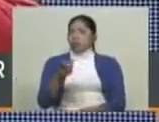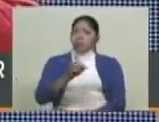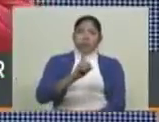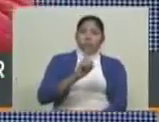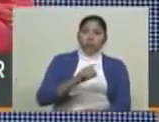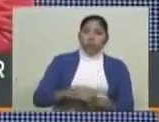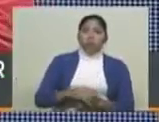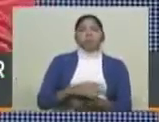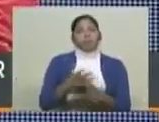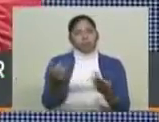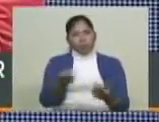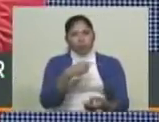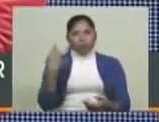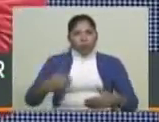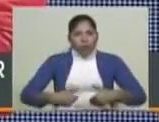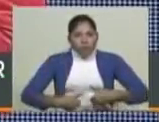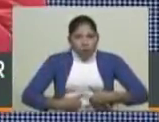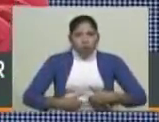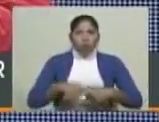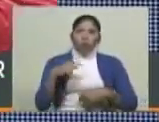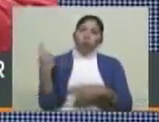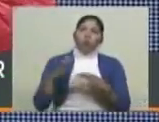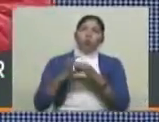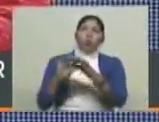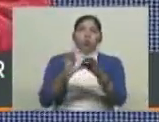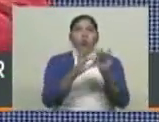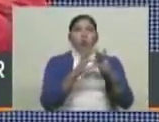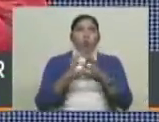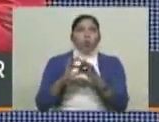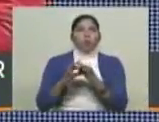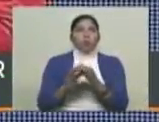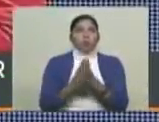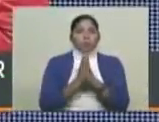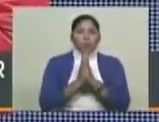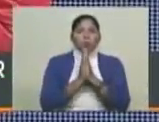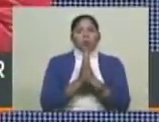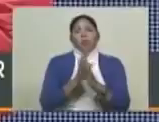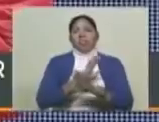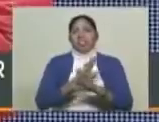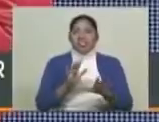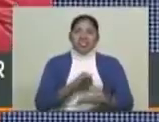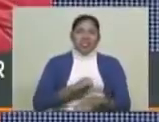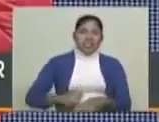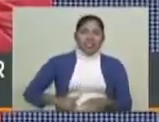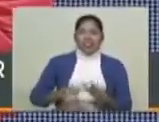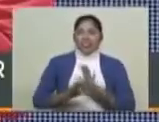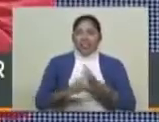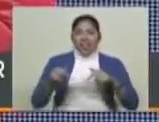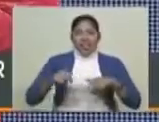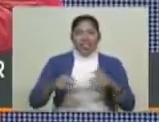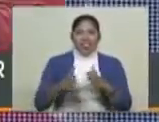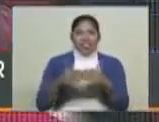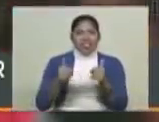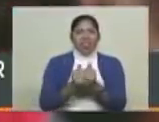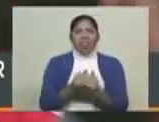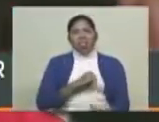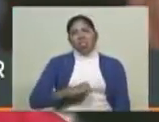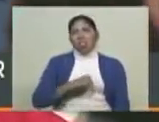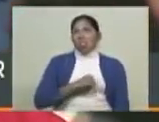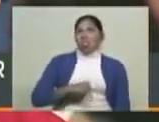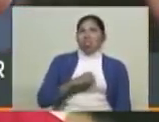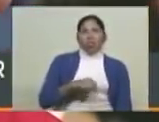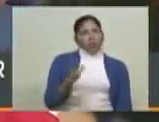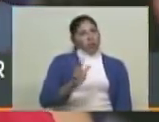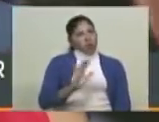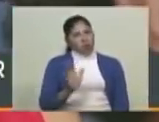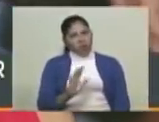un gran esfuerzo, todos juntos, unidos, dejemos al sectarismo a un lado en Anzoátegui y en toda Venezuela. Lo que está en